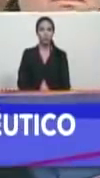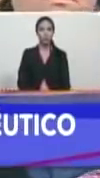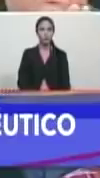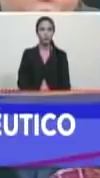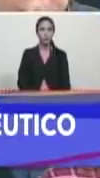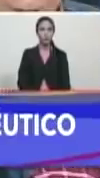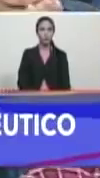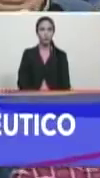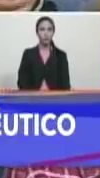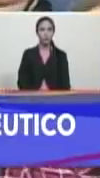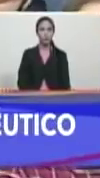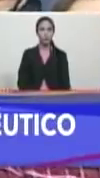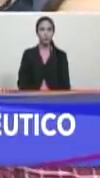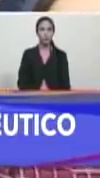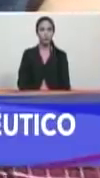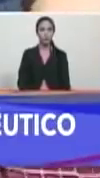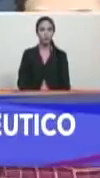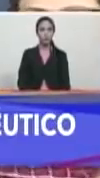A esta hora